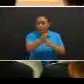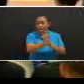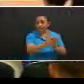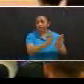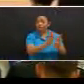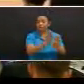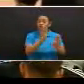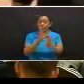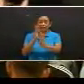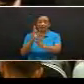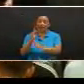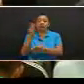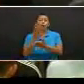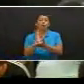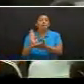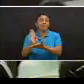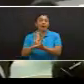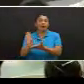de mí.